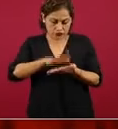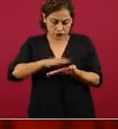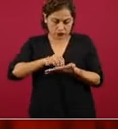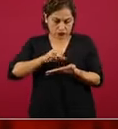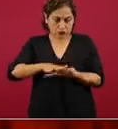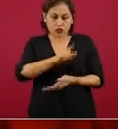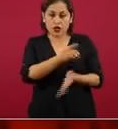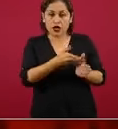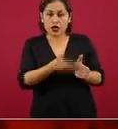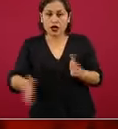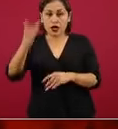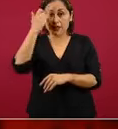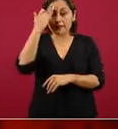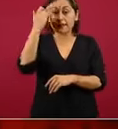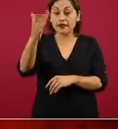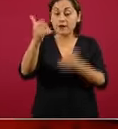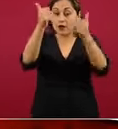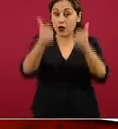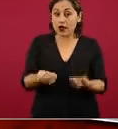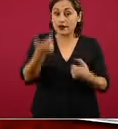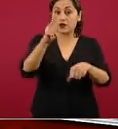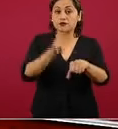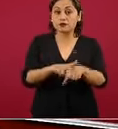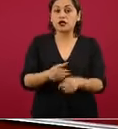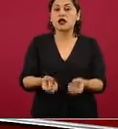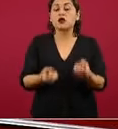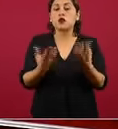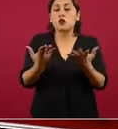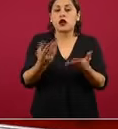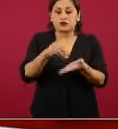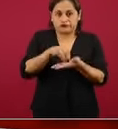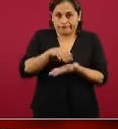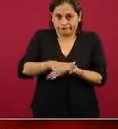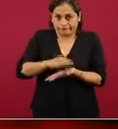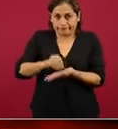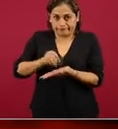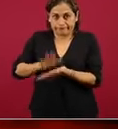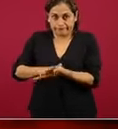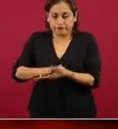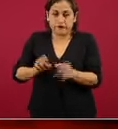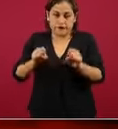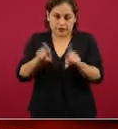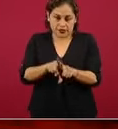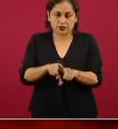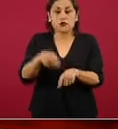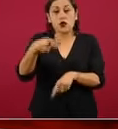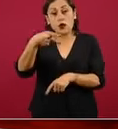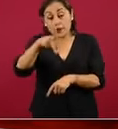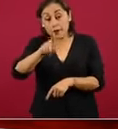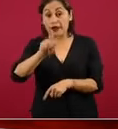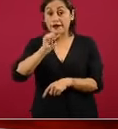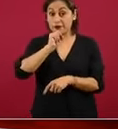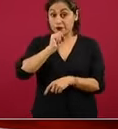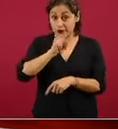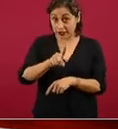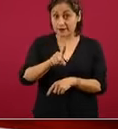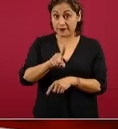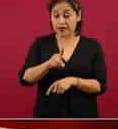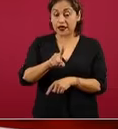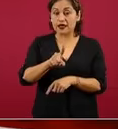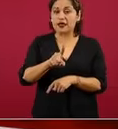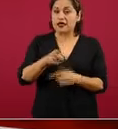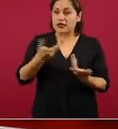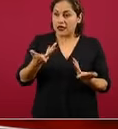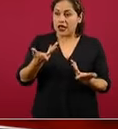días permanecen hospitalizados los pacientes, pero también un componente importante es la expansión que se